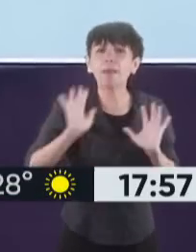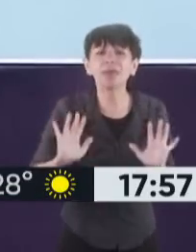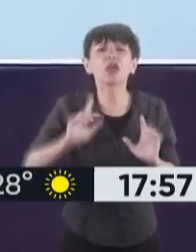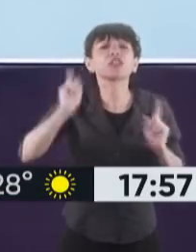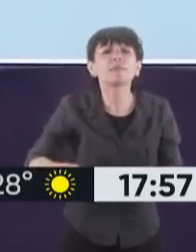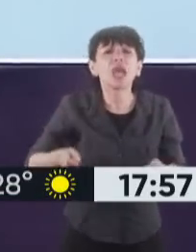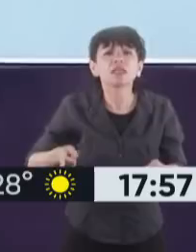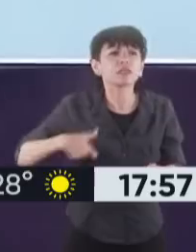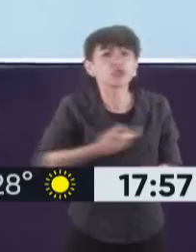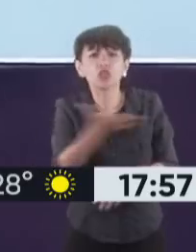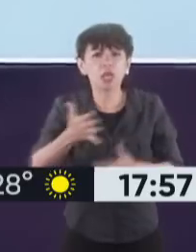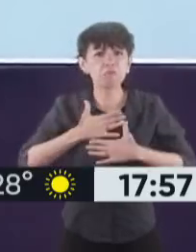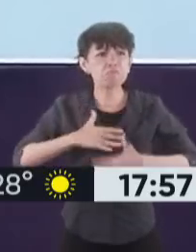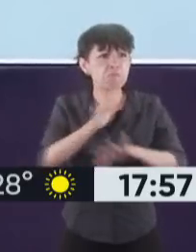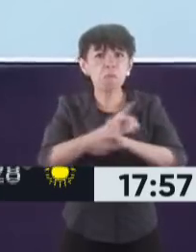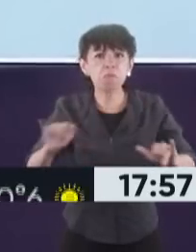social.